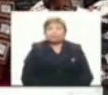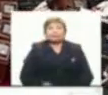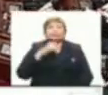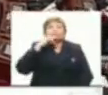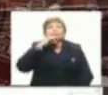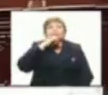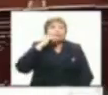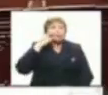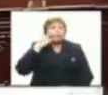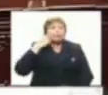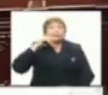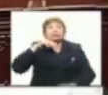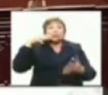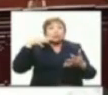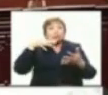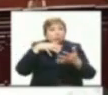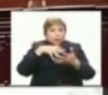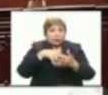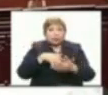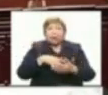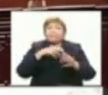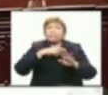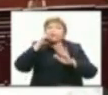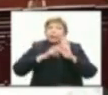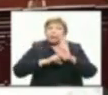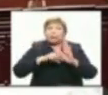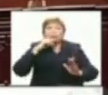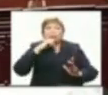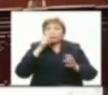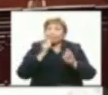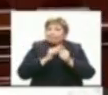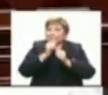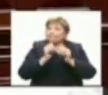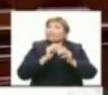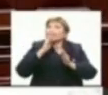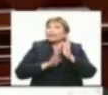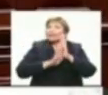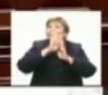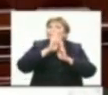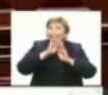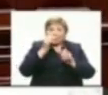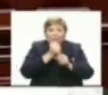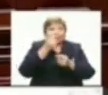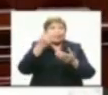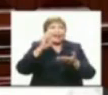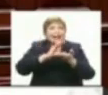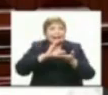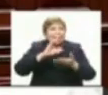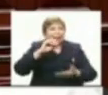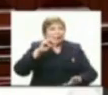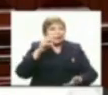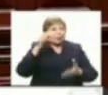Mujer y poblaciones vulnerables. Programa Nacional Mujer Emprendedora, que otorgue créditos accesibles